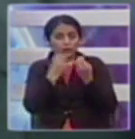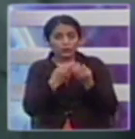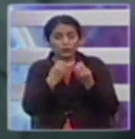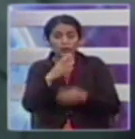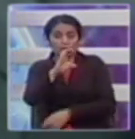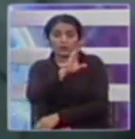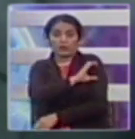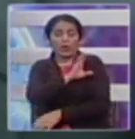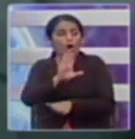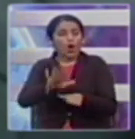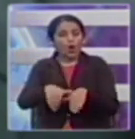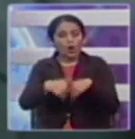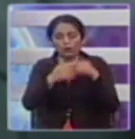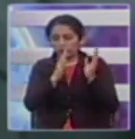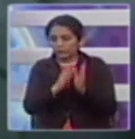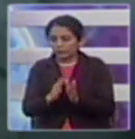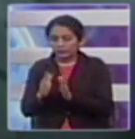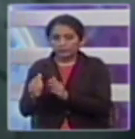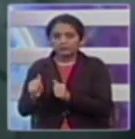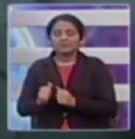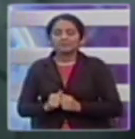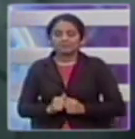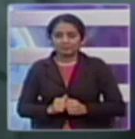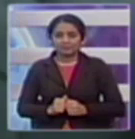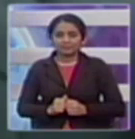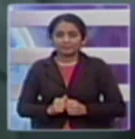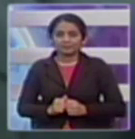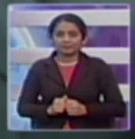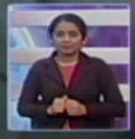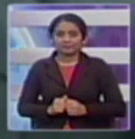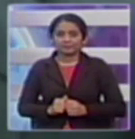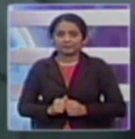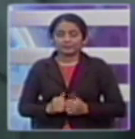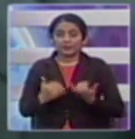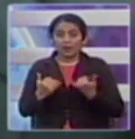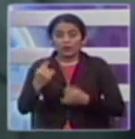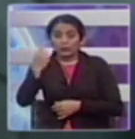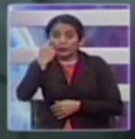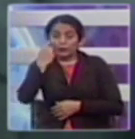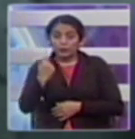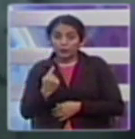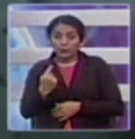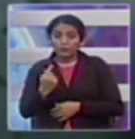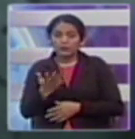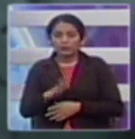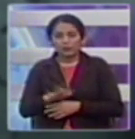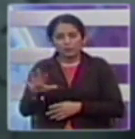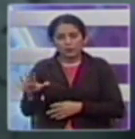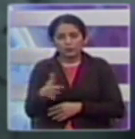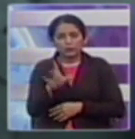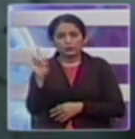y sobre todo ya la logística para el proceso. En este simulacro que tenemos vamos a estar con más del